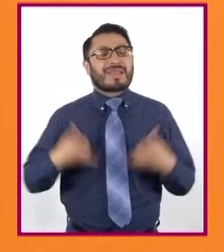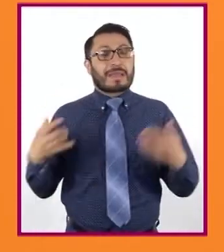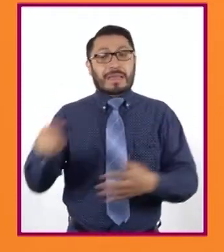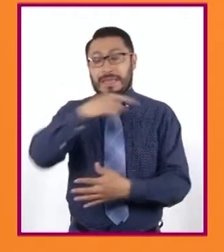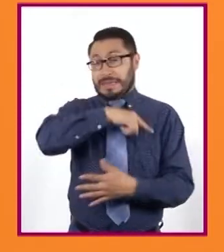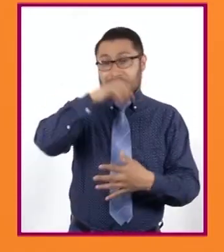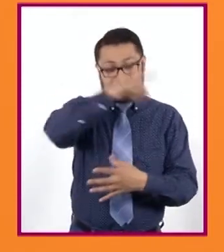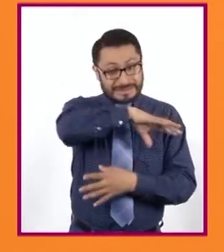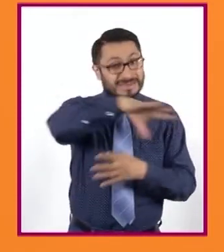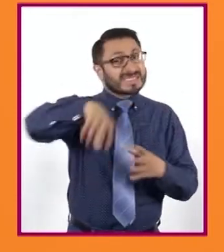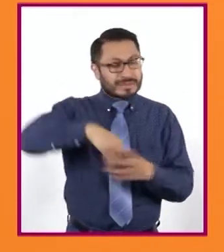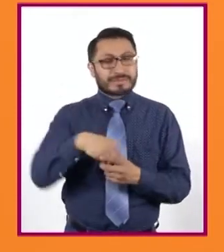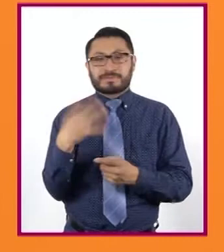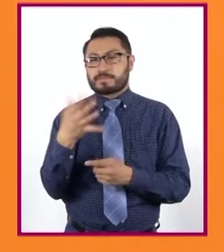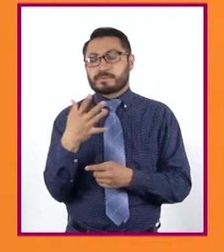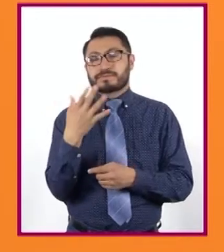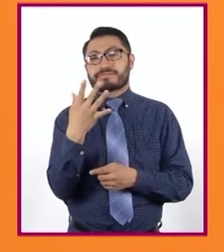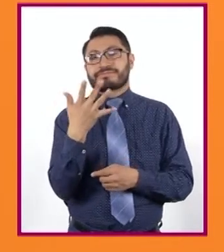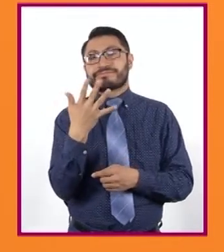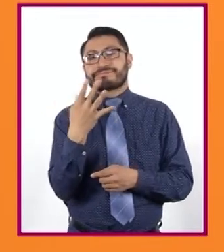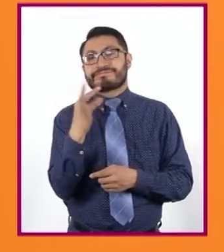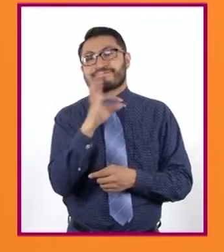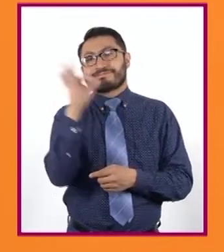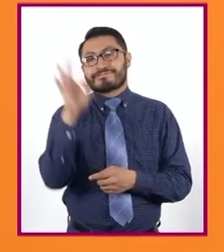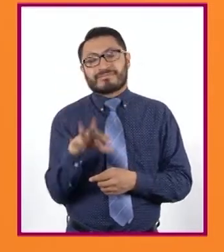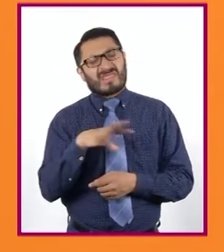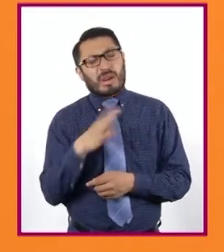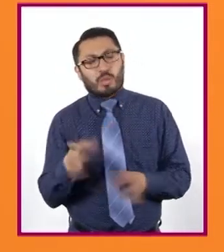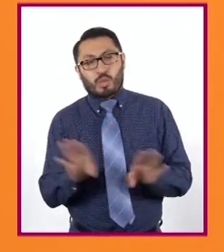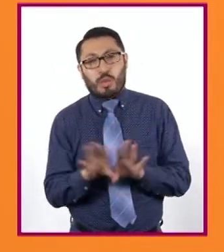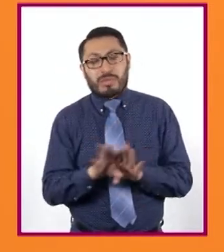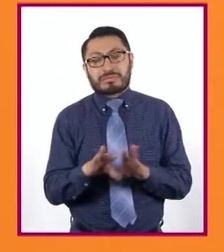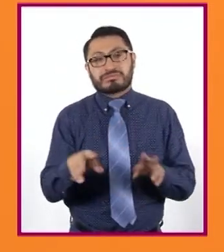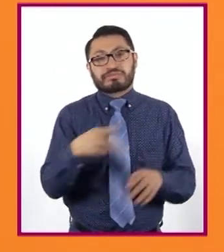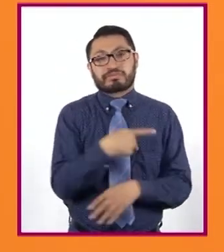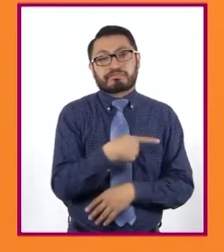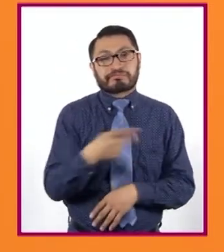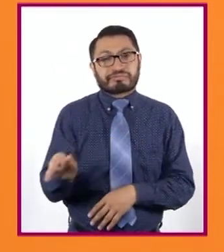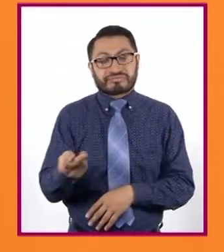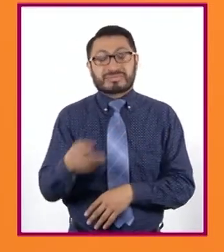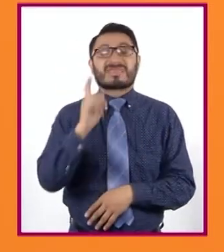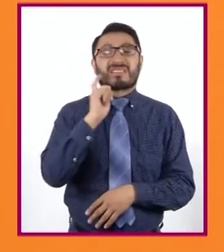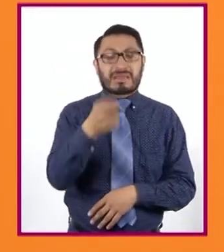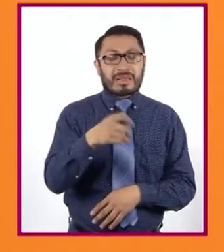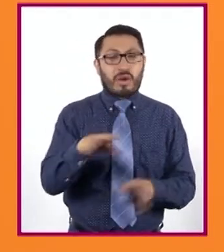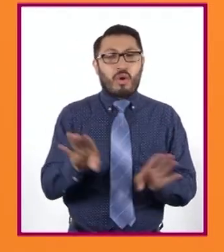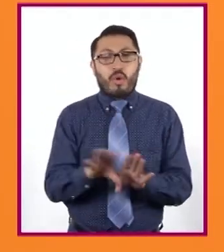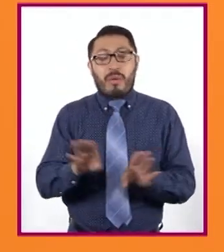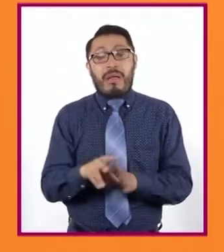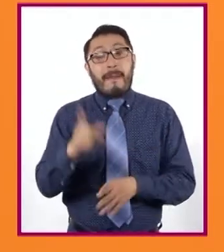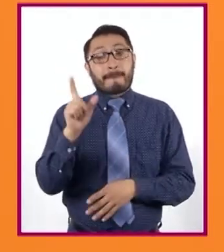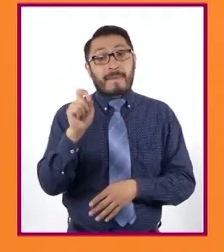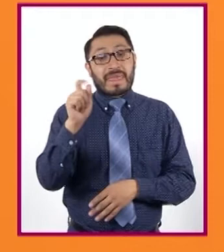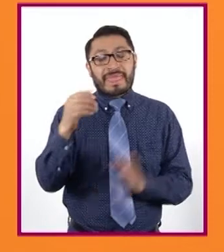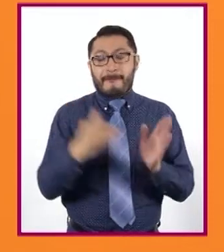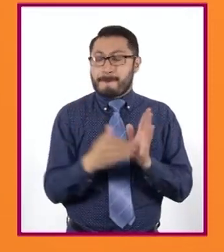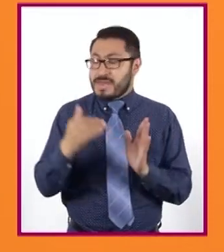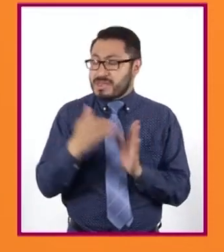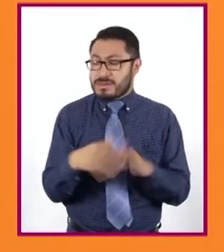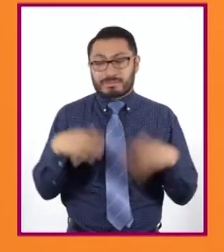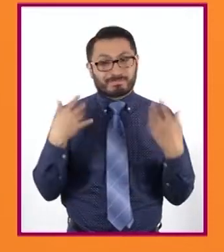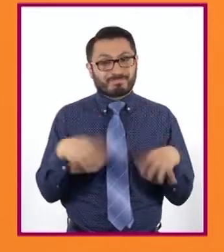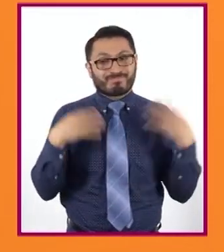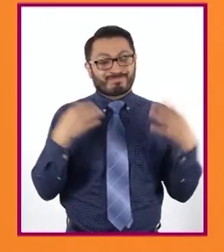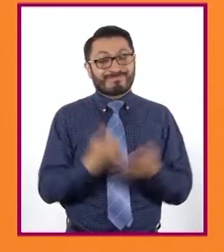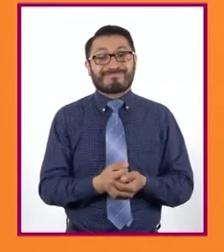ellos, cerca del 50% se encontraba en situación de pobreza, es decir, casi 20 millones. Además,